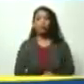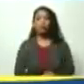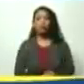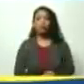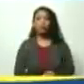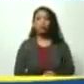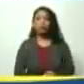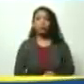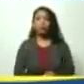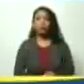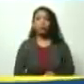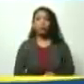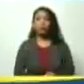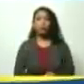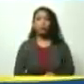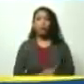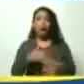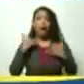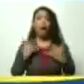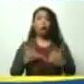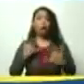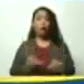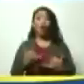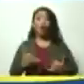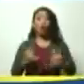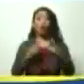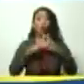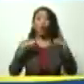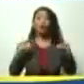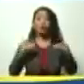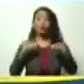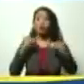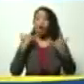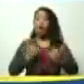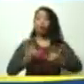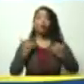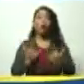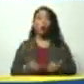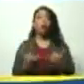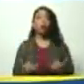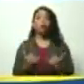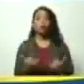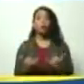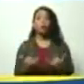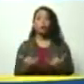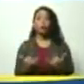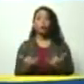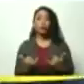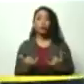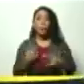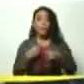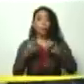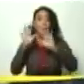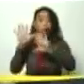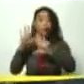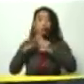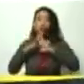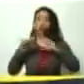que están vigentes todas todas están vigentes pero así todos